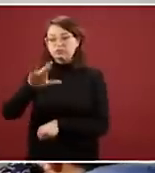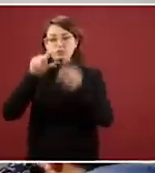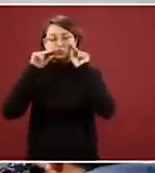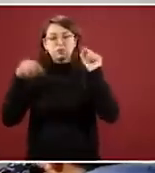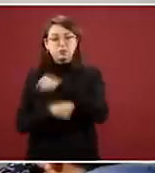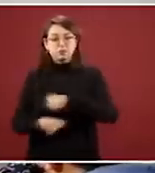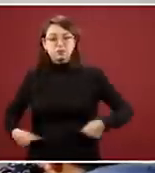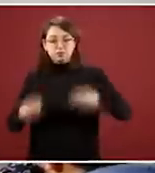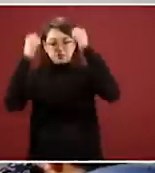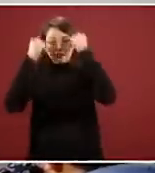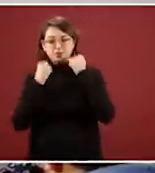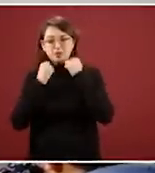Digo, oye,